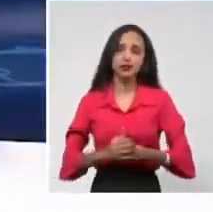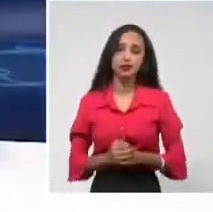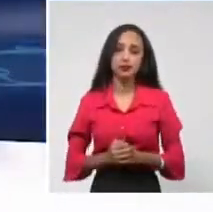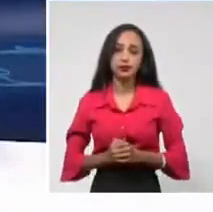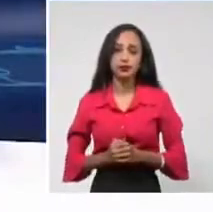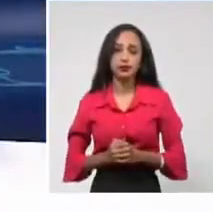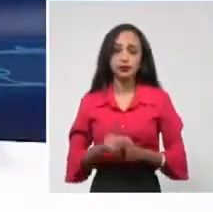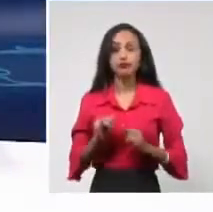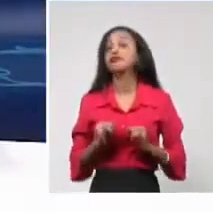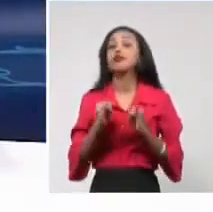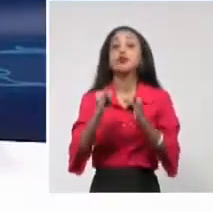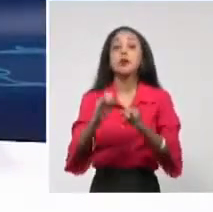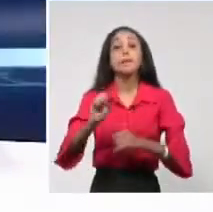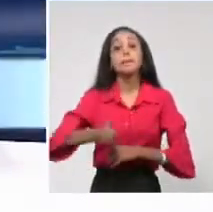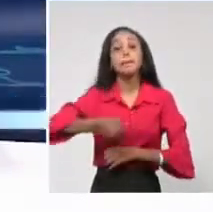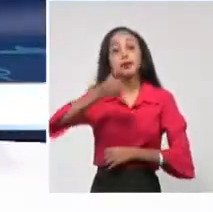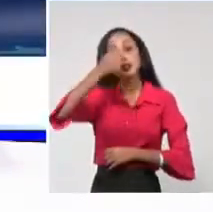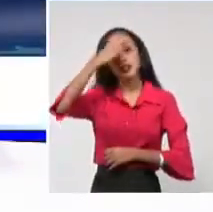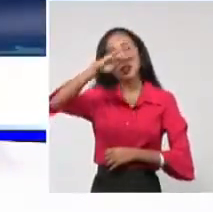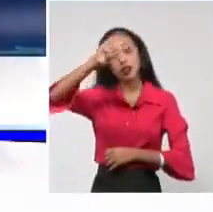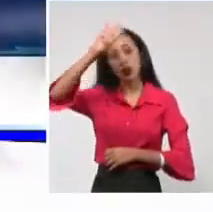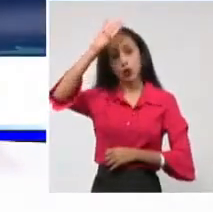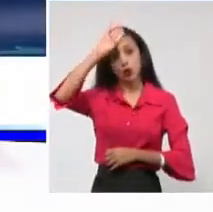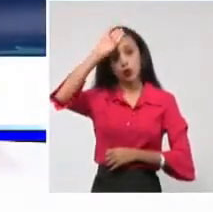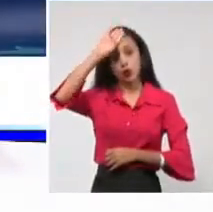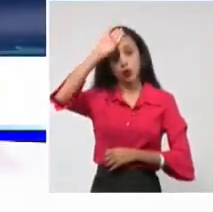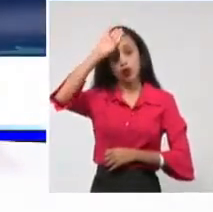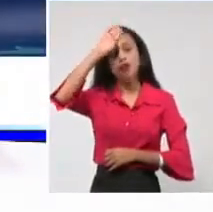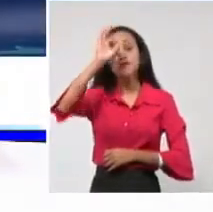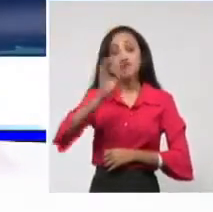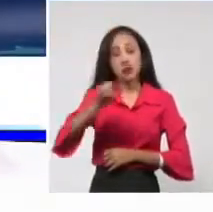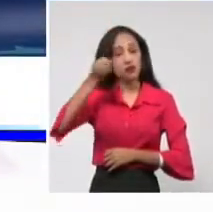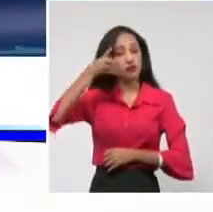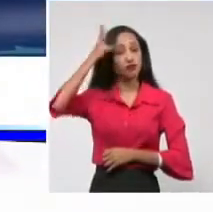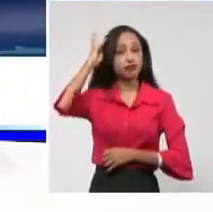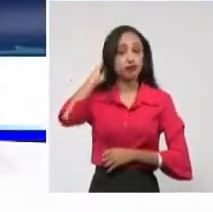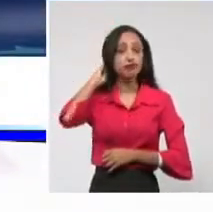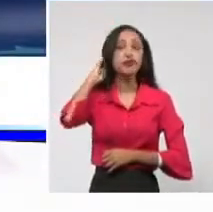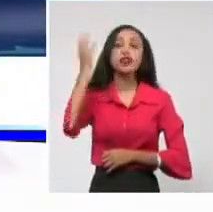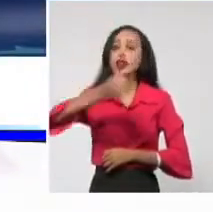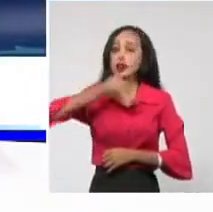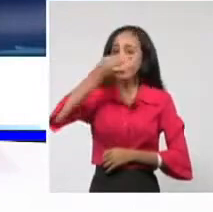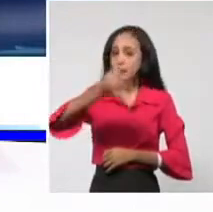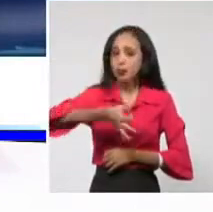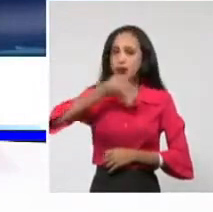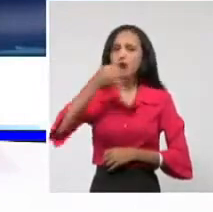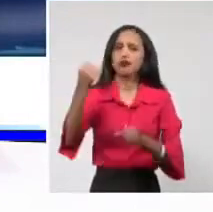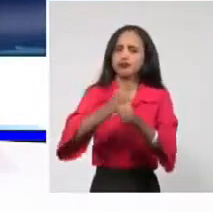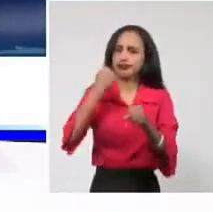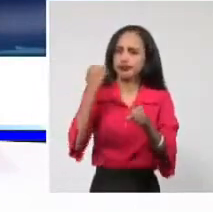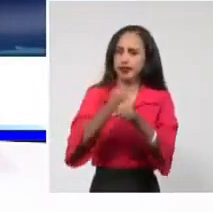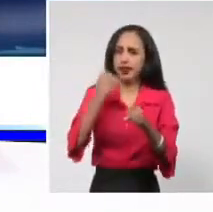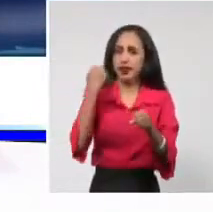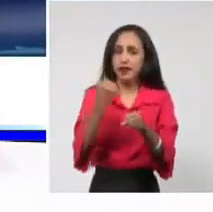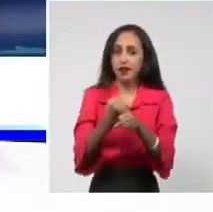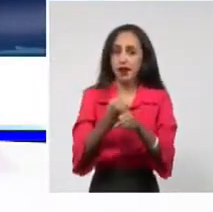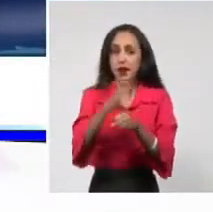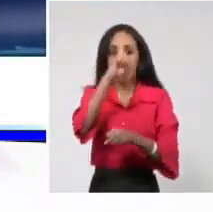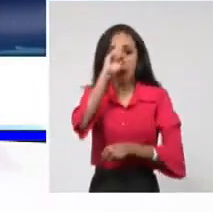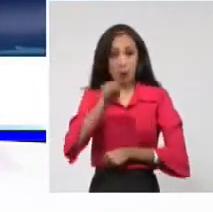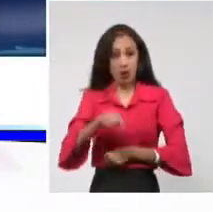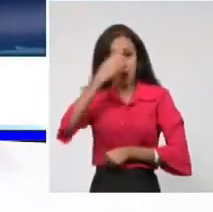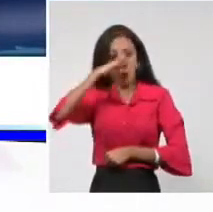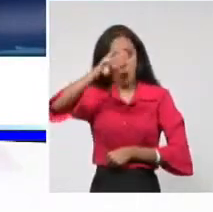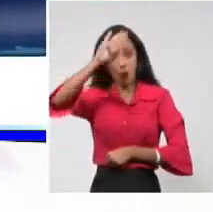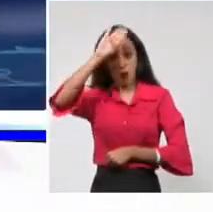Comienzo informándoles que el presidente cubano Miguel Díaz-Canel Bermúdez resaltó la encomiable labor de los integrantes de la Brigada Henry